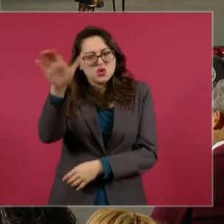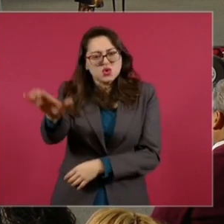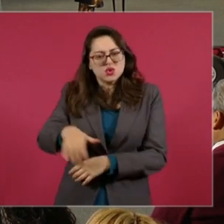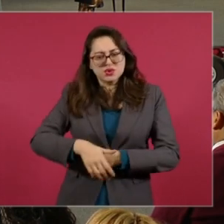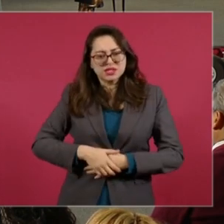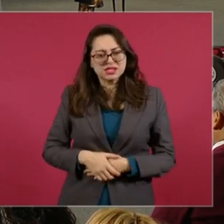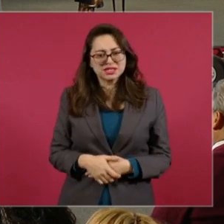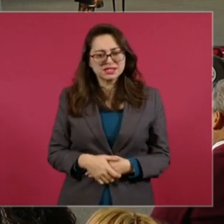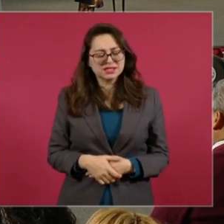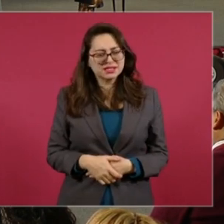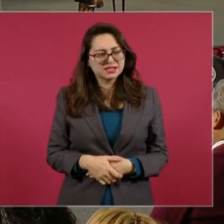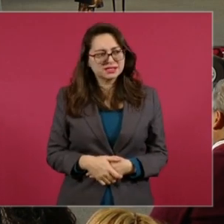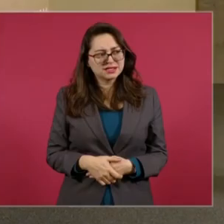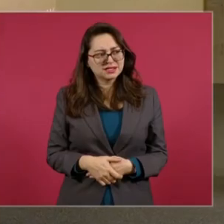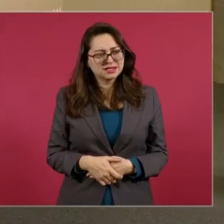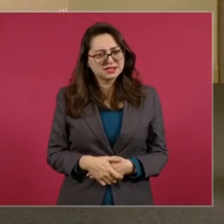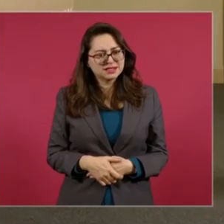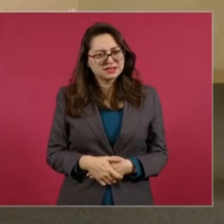Este, Houston,